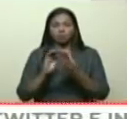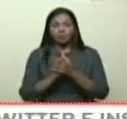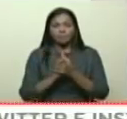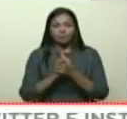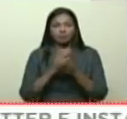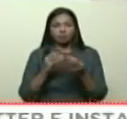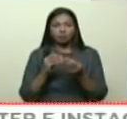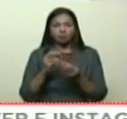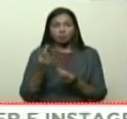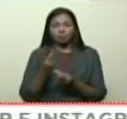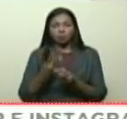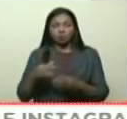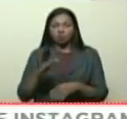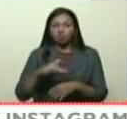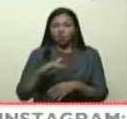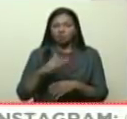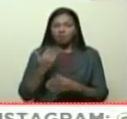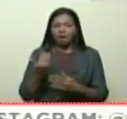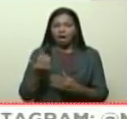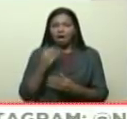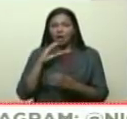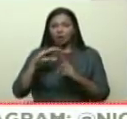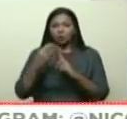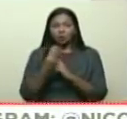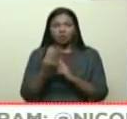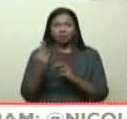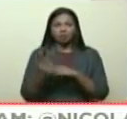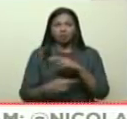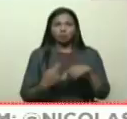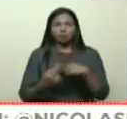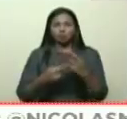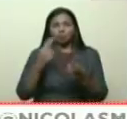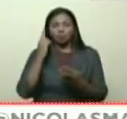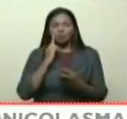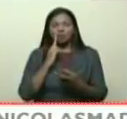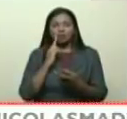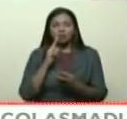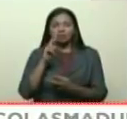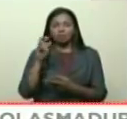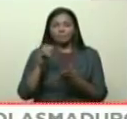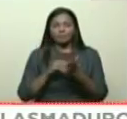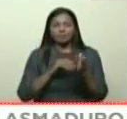y por dónde va la ruta cultural de la Revolución Bolivariana